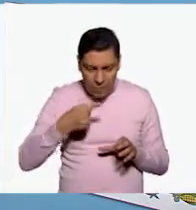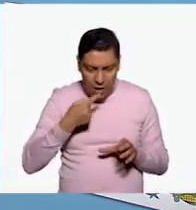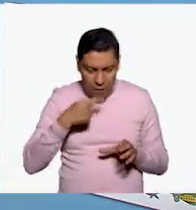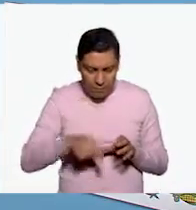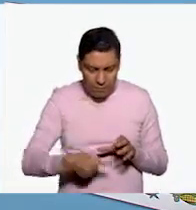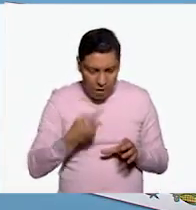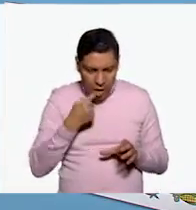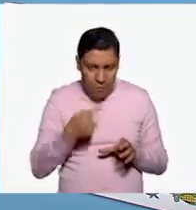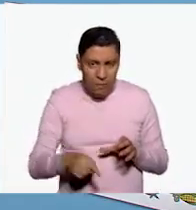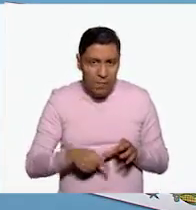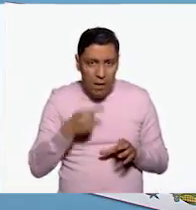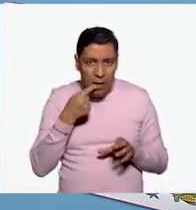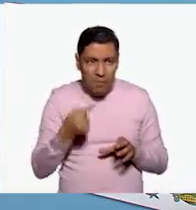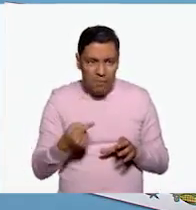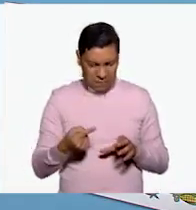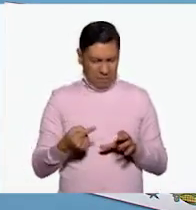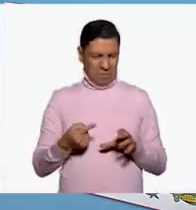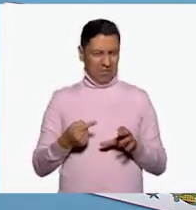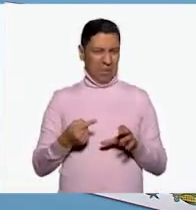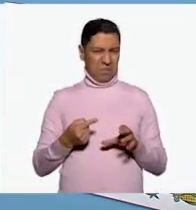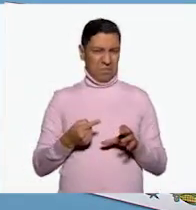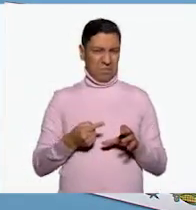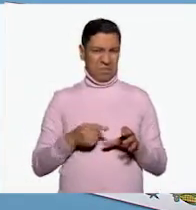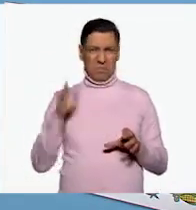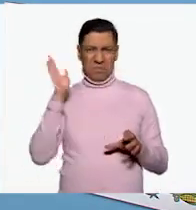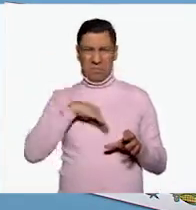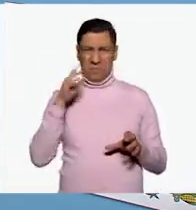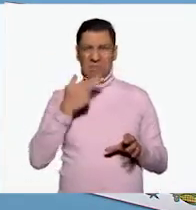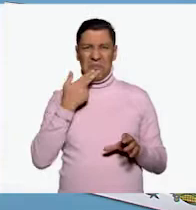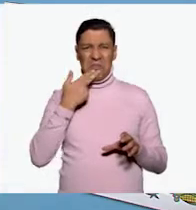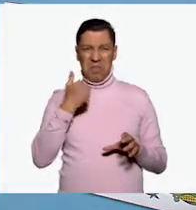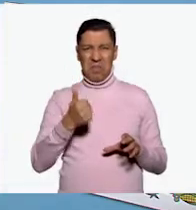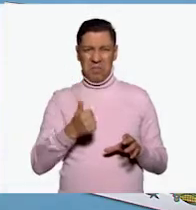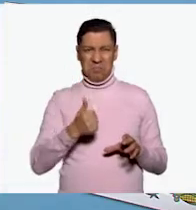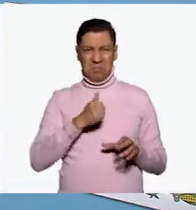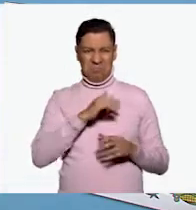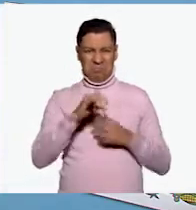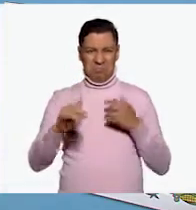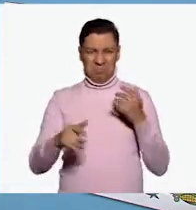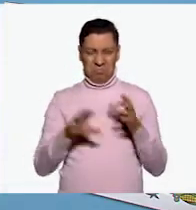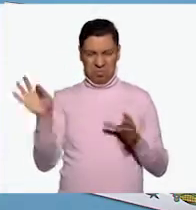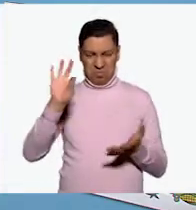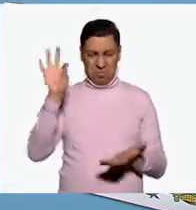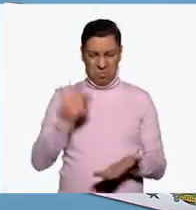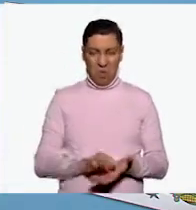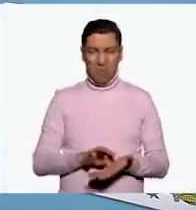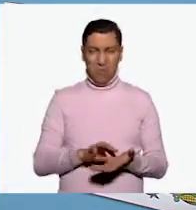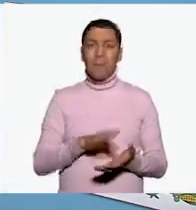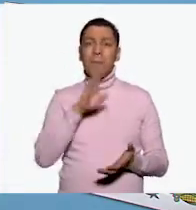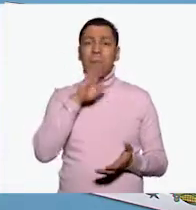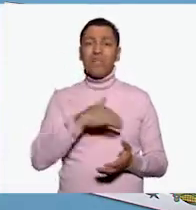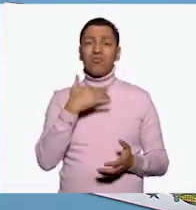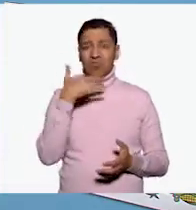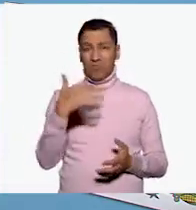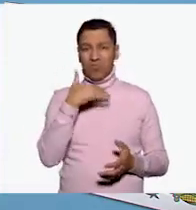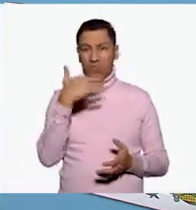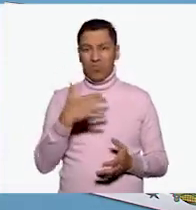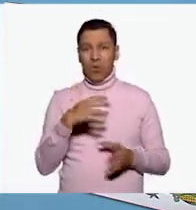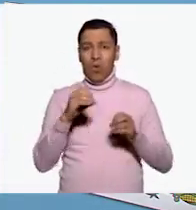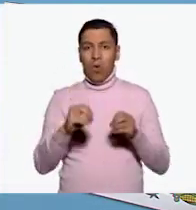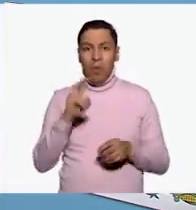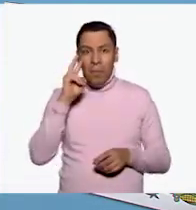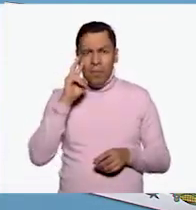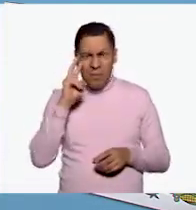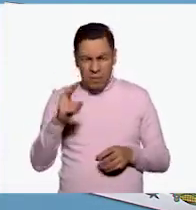probar algo, él te avisa que eso está en mal estado. También el sentido de la vista. Estos niños vieron